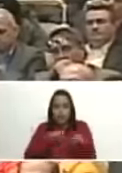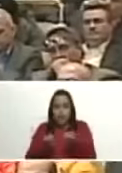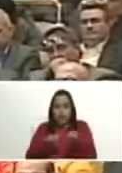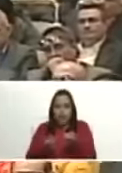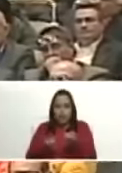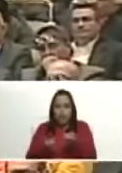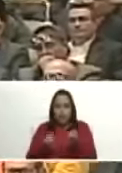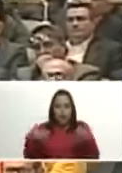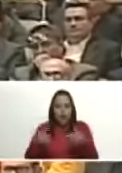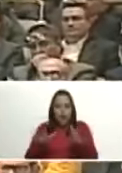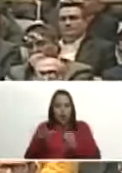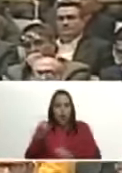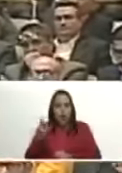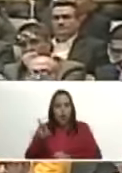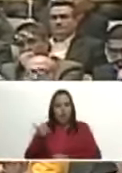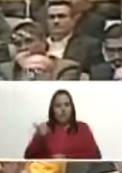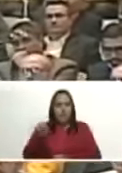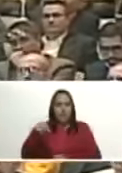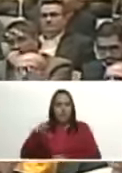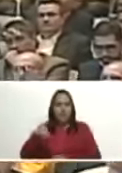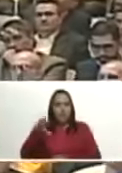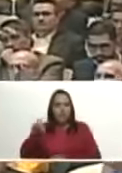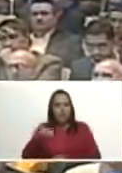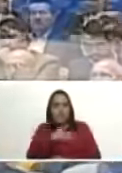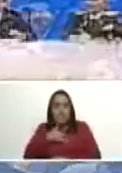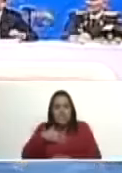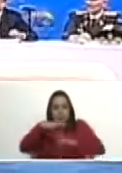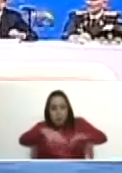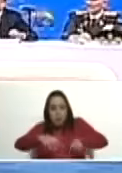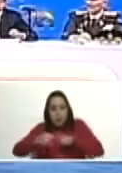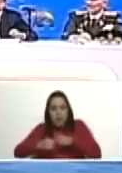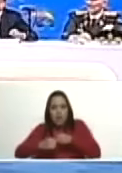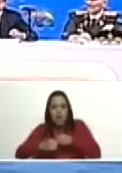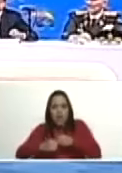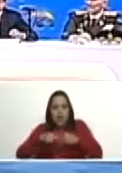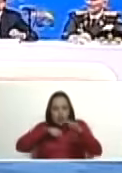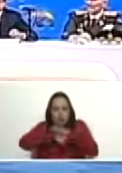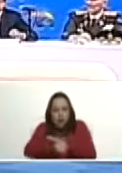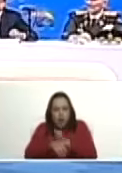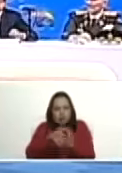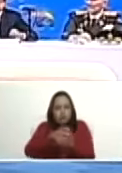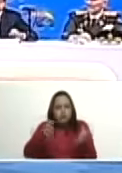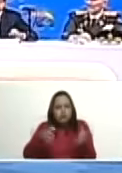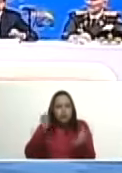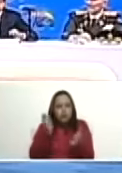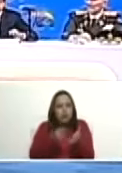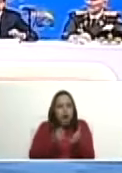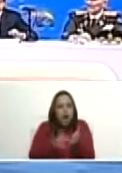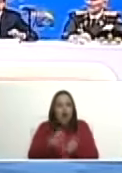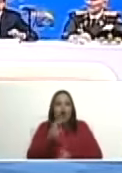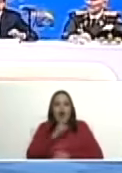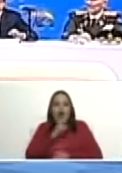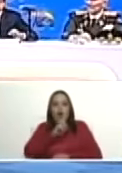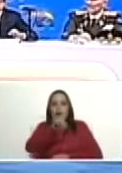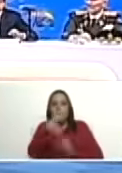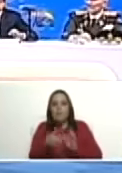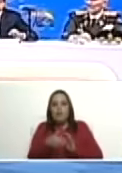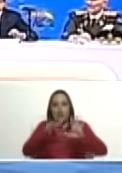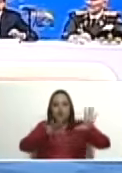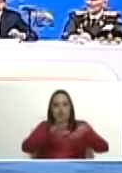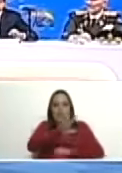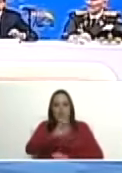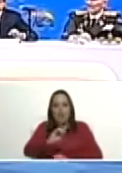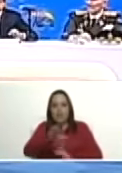del Orinoco se sumó la ambición por las minas de oro. Entre 1850 y